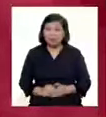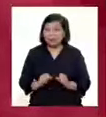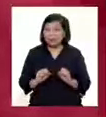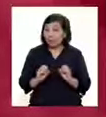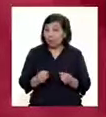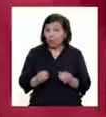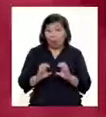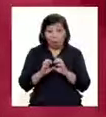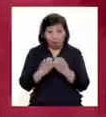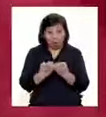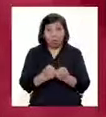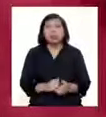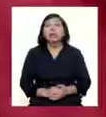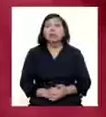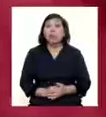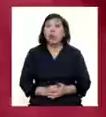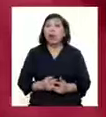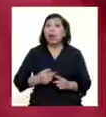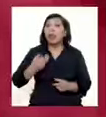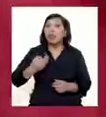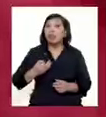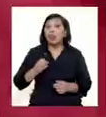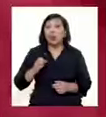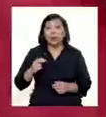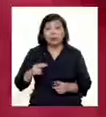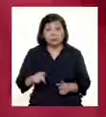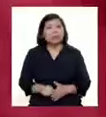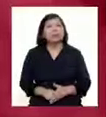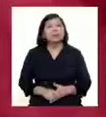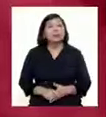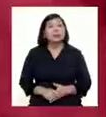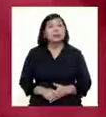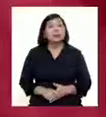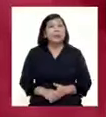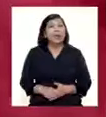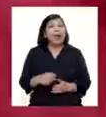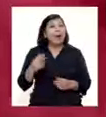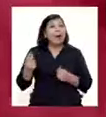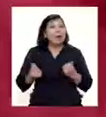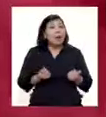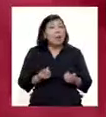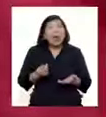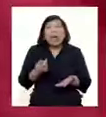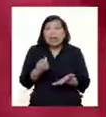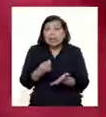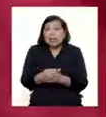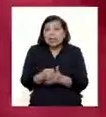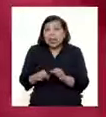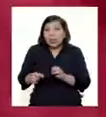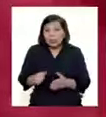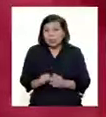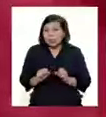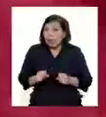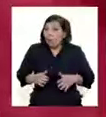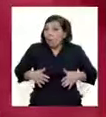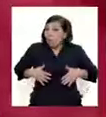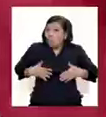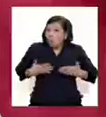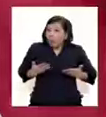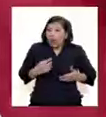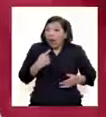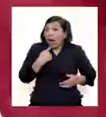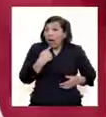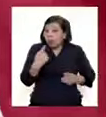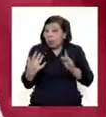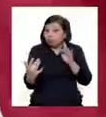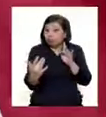¿no?, que es un equipo especial GOREX, equipo de asistencia rápida en el caso de extorsiones, pueda